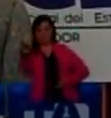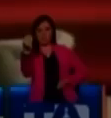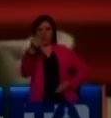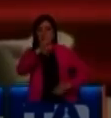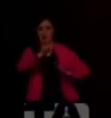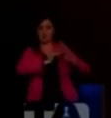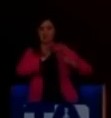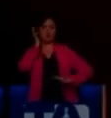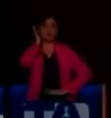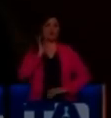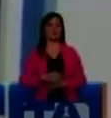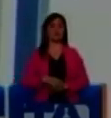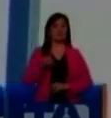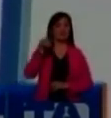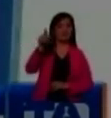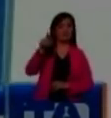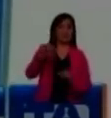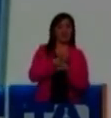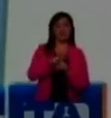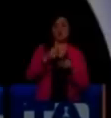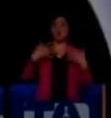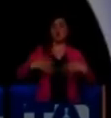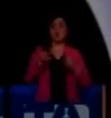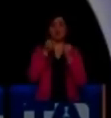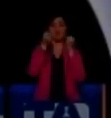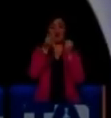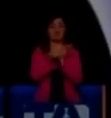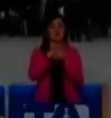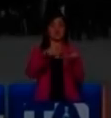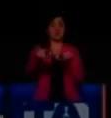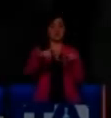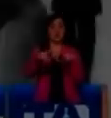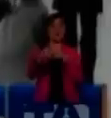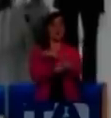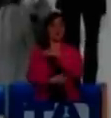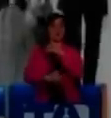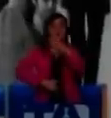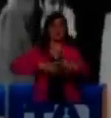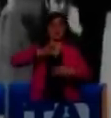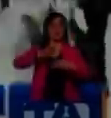femicidio. Lamentablemente, este tipo de agresiones tan severas traspasan fronteras.